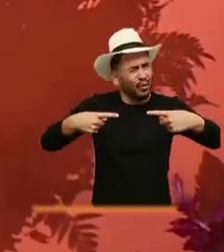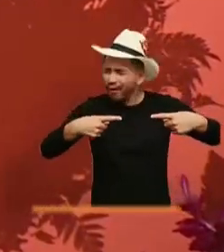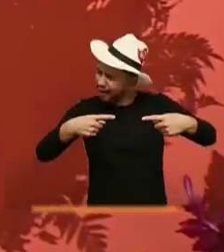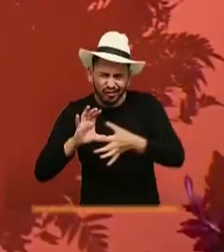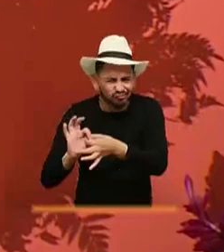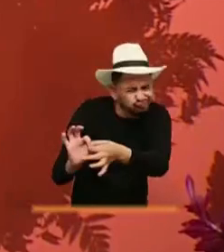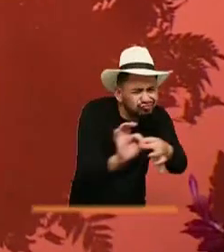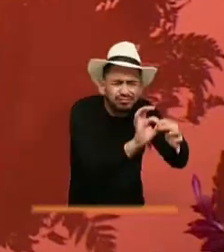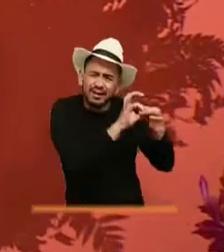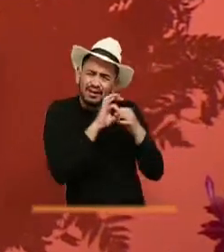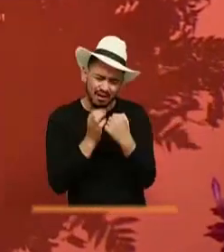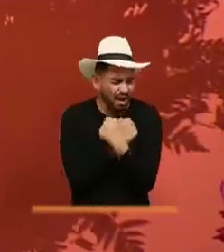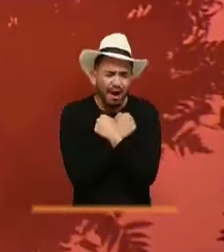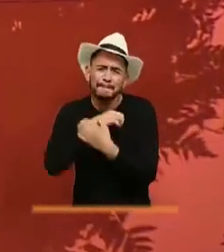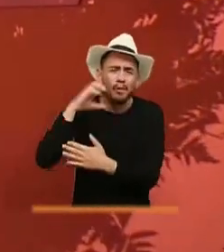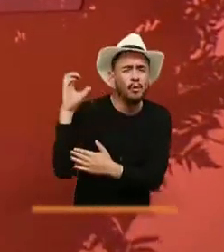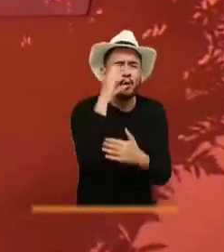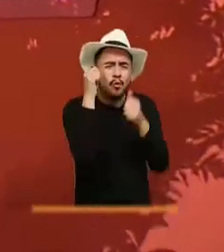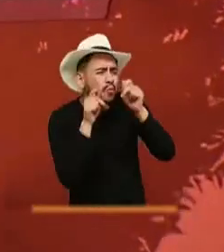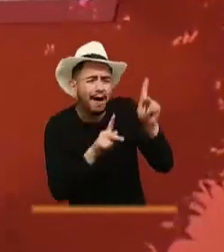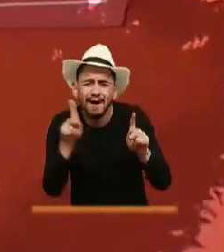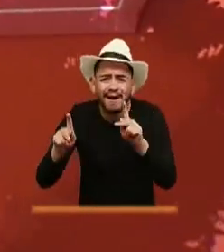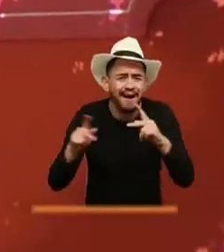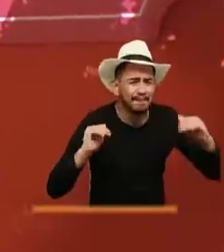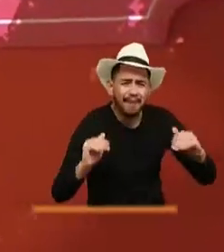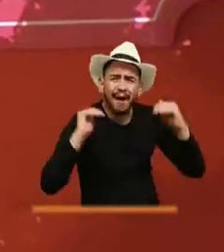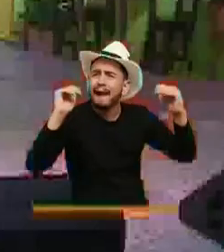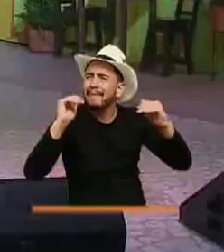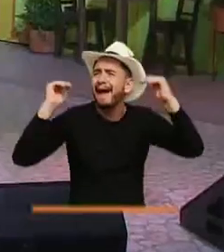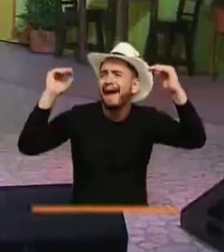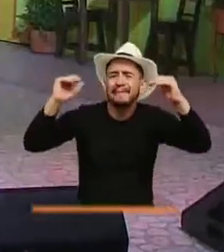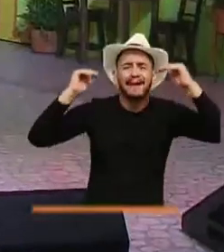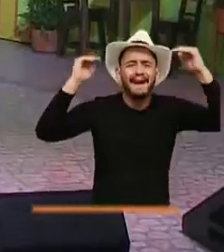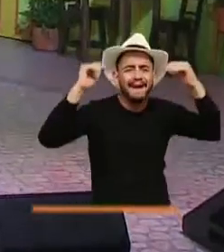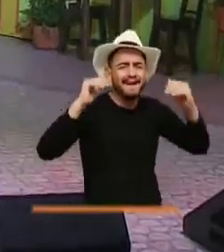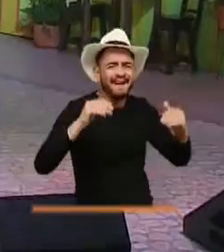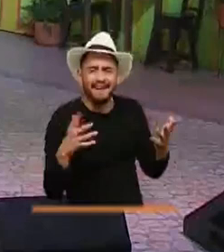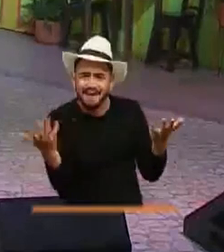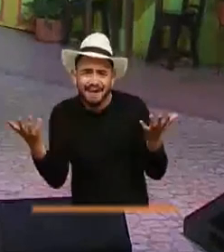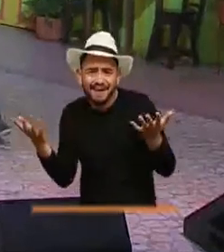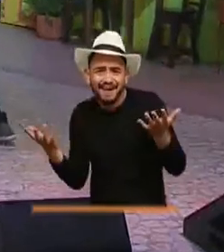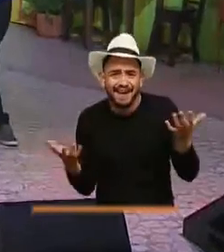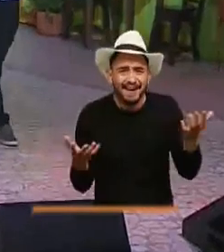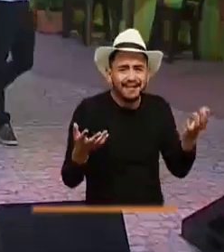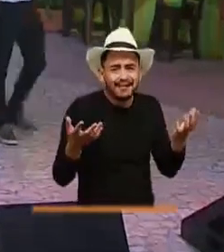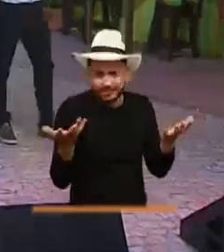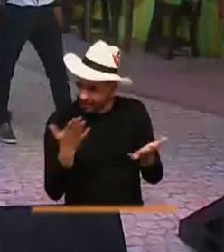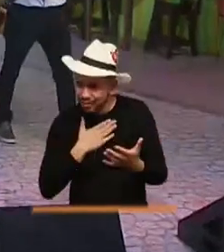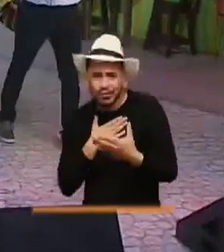a Colombia, por un mundo más humano. No traiciones a un